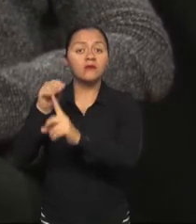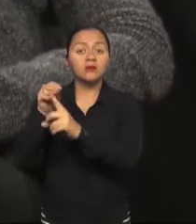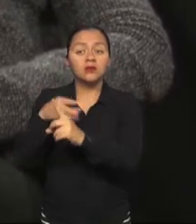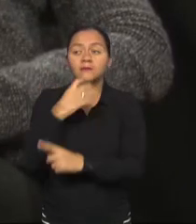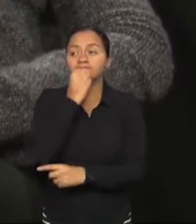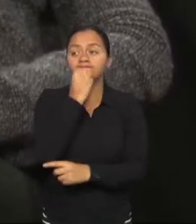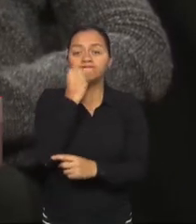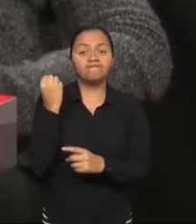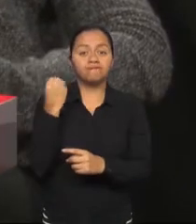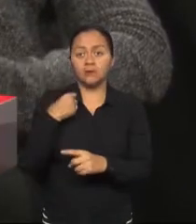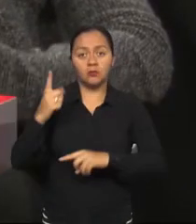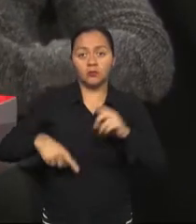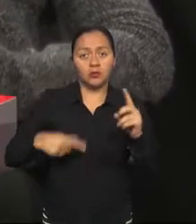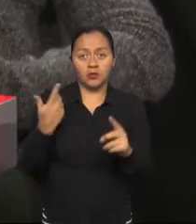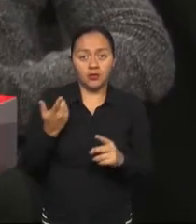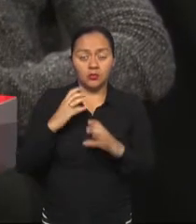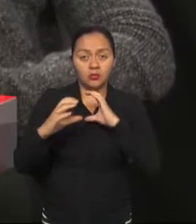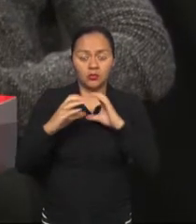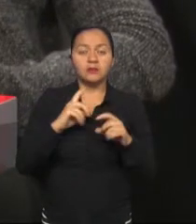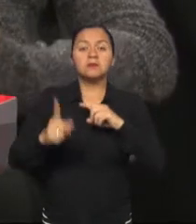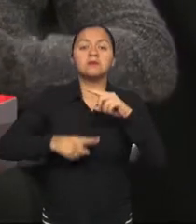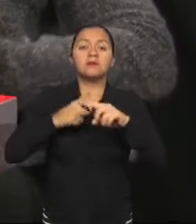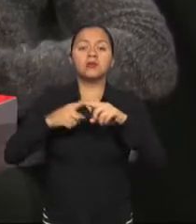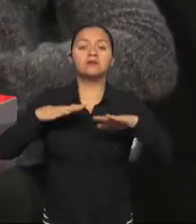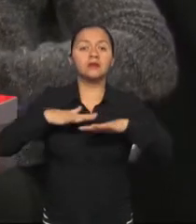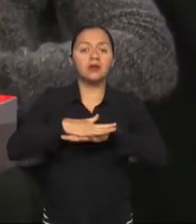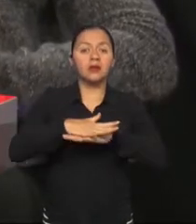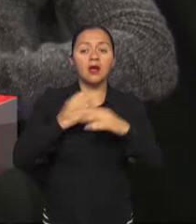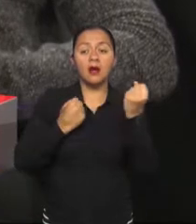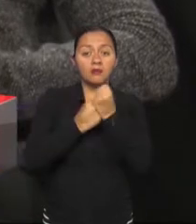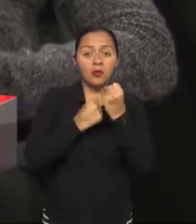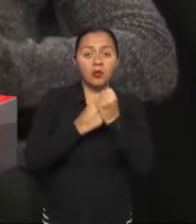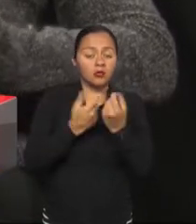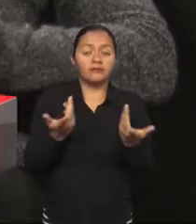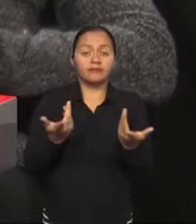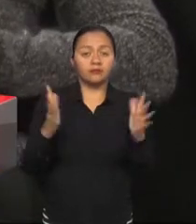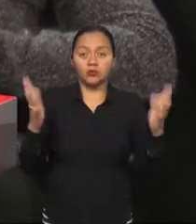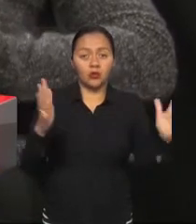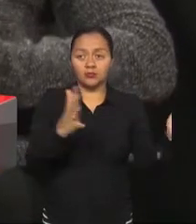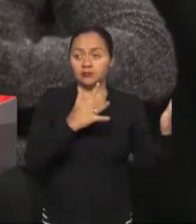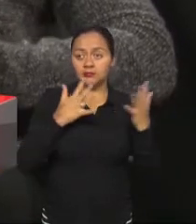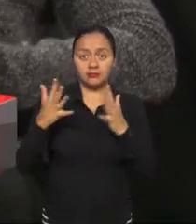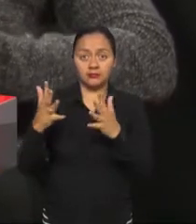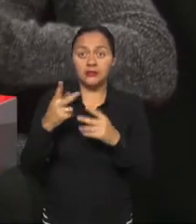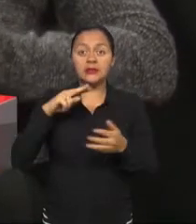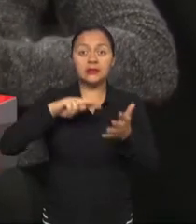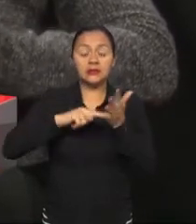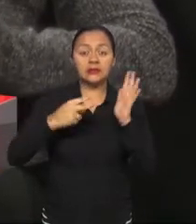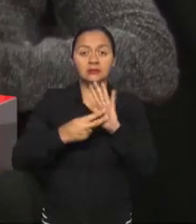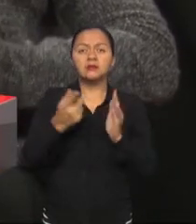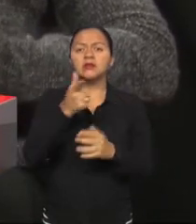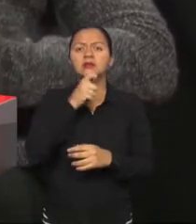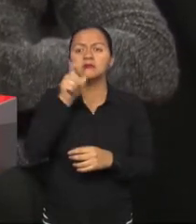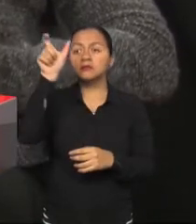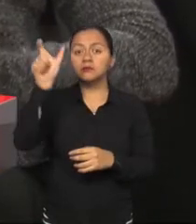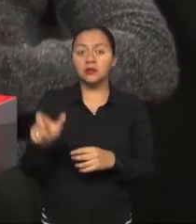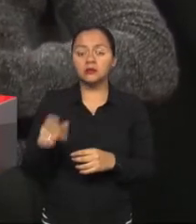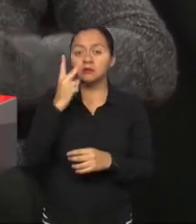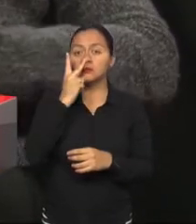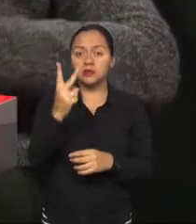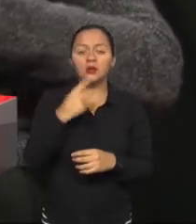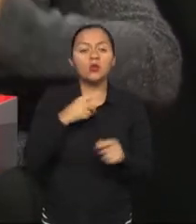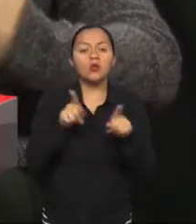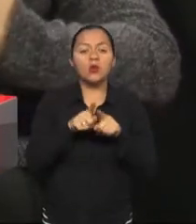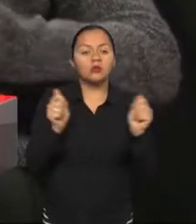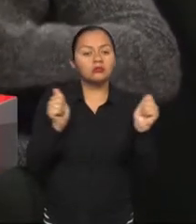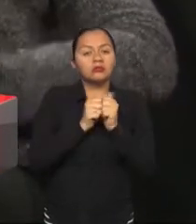viviendo, con redes de apoyo limitadas. No necesariamente cuentan con